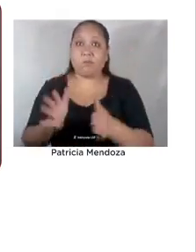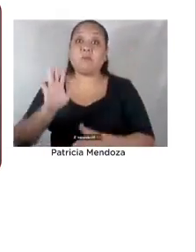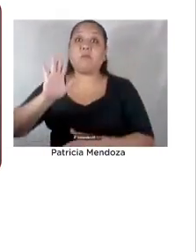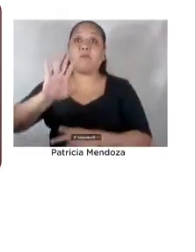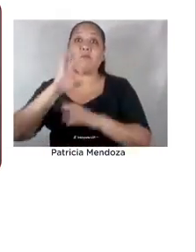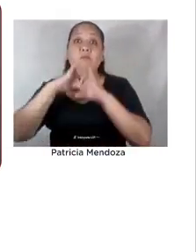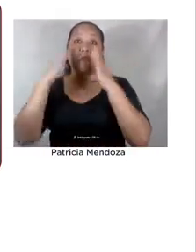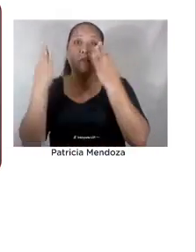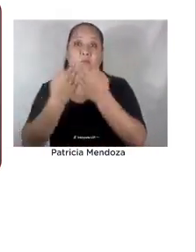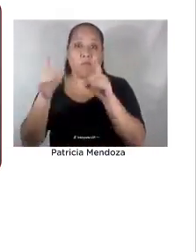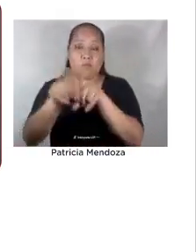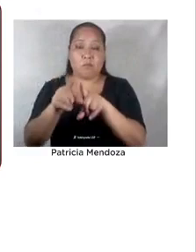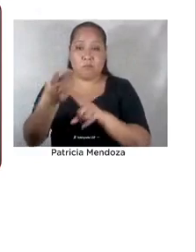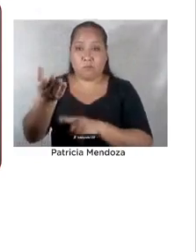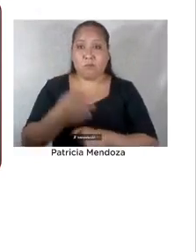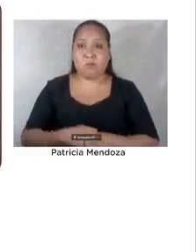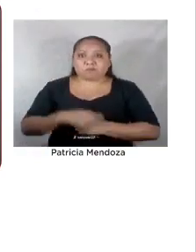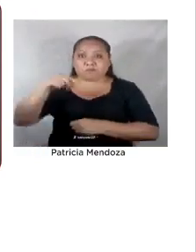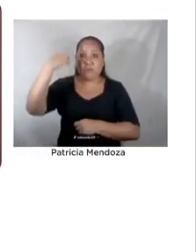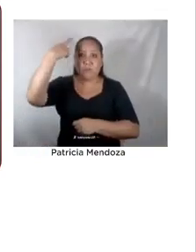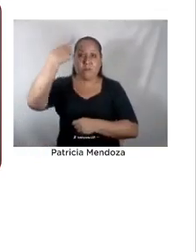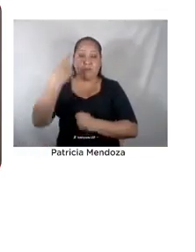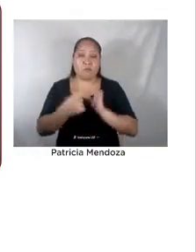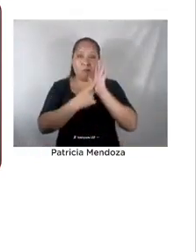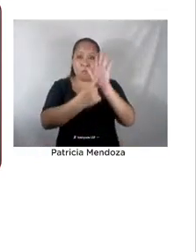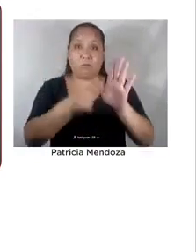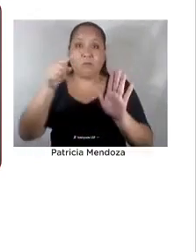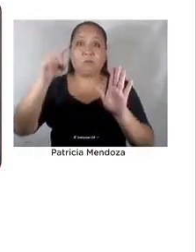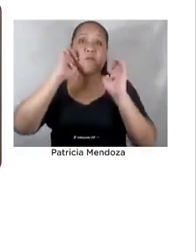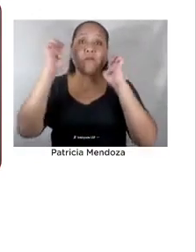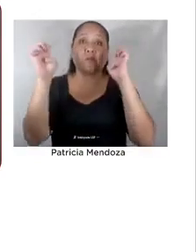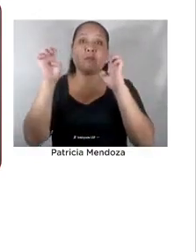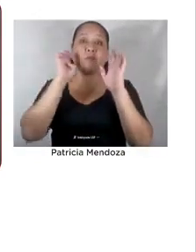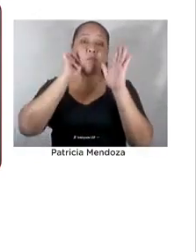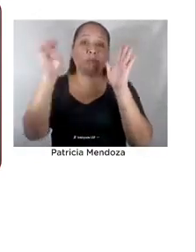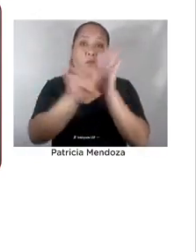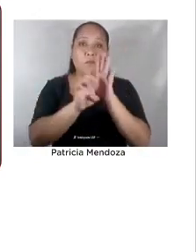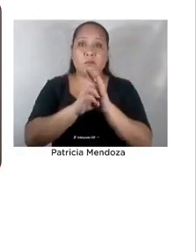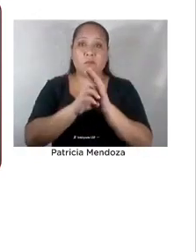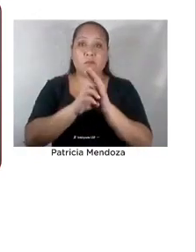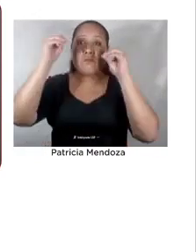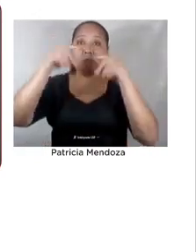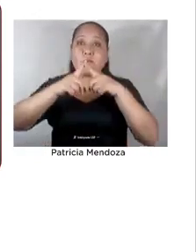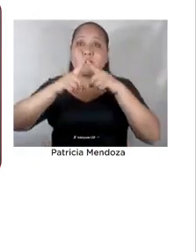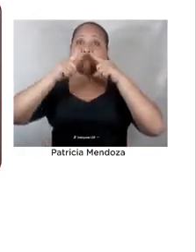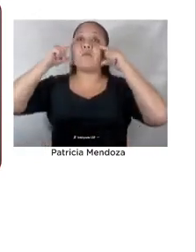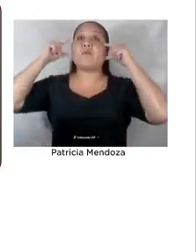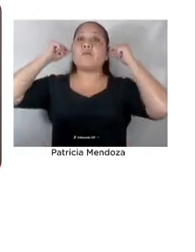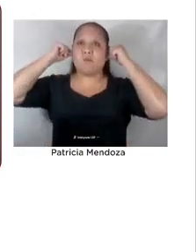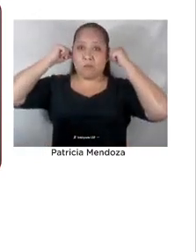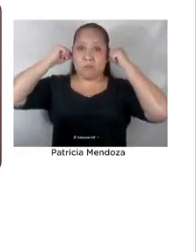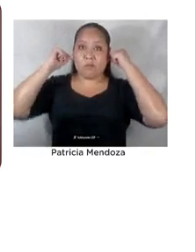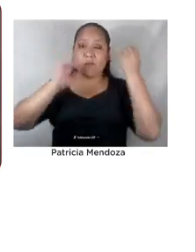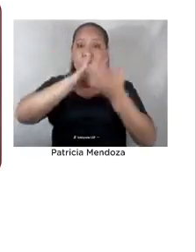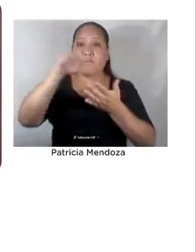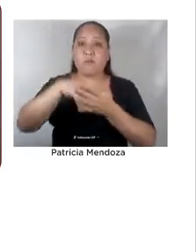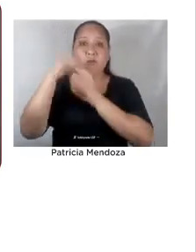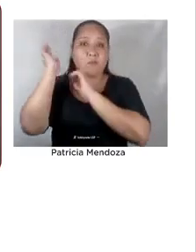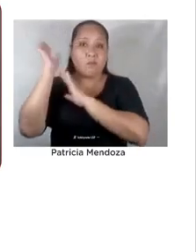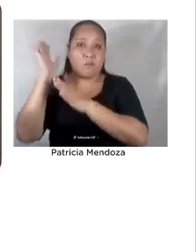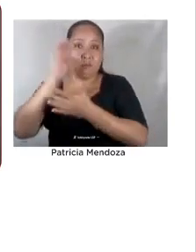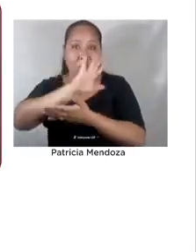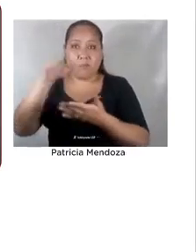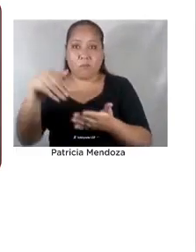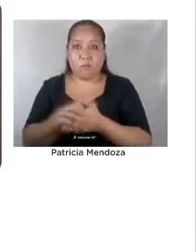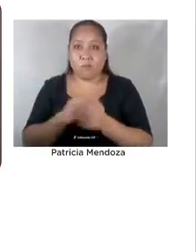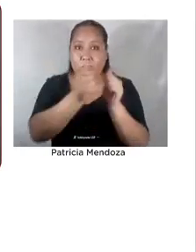familias también. Por este motivo, dando muestra de este ejemplo, vamos a colocarnos la mascarilla, incluidos todos los expositores también que han